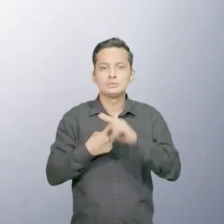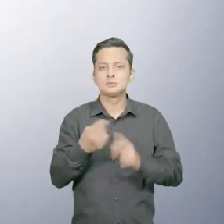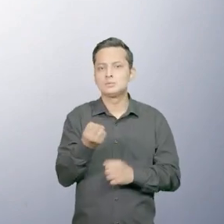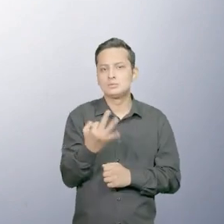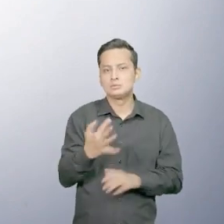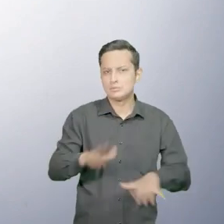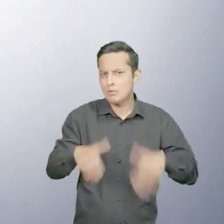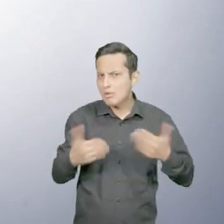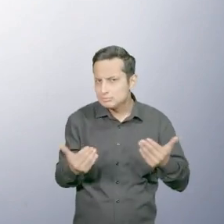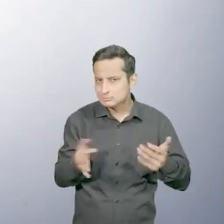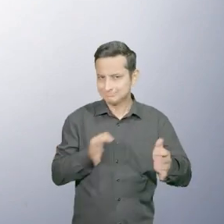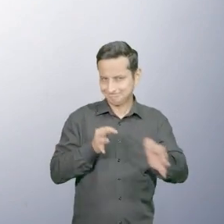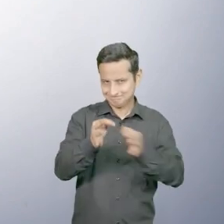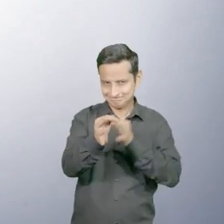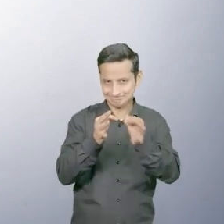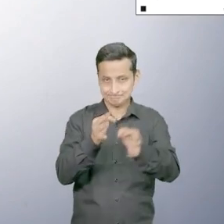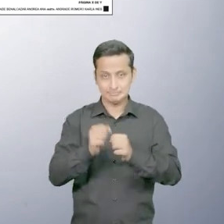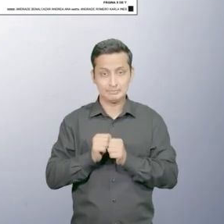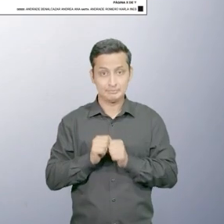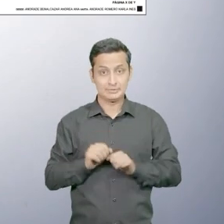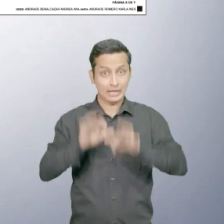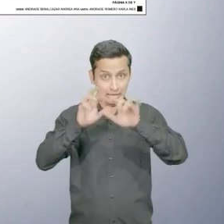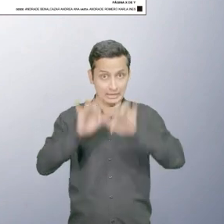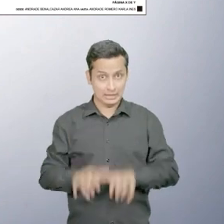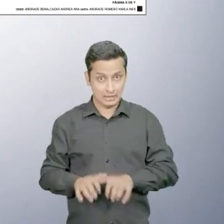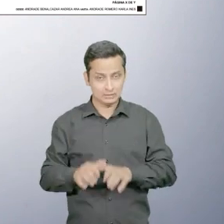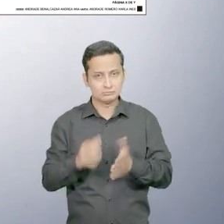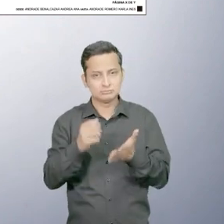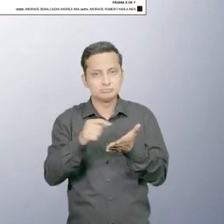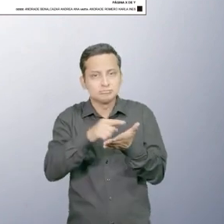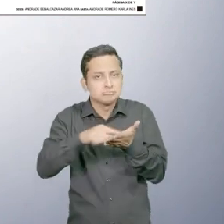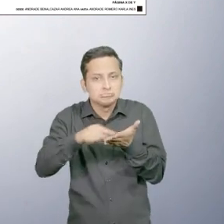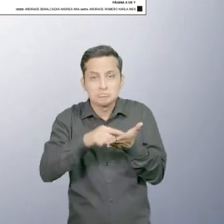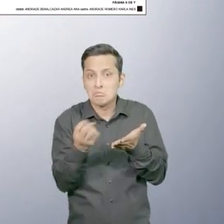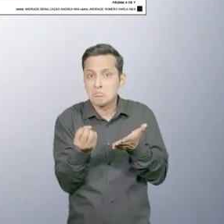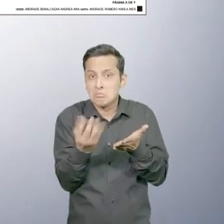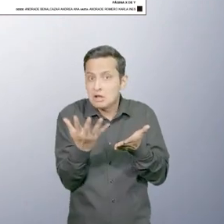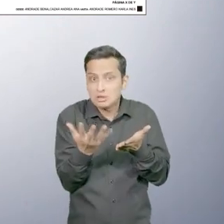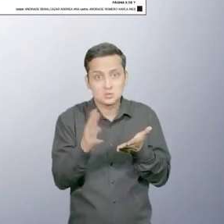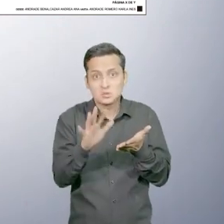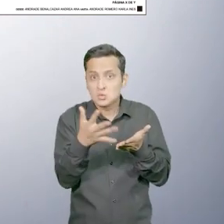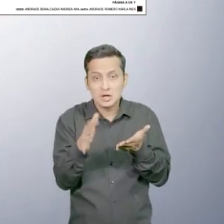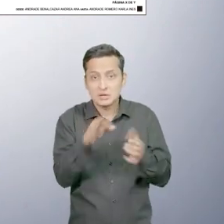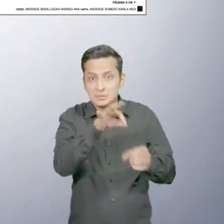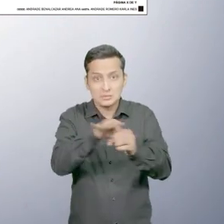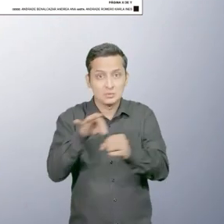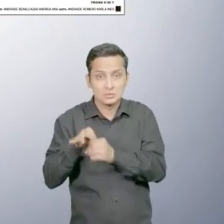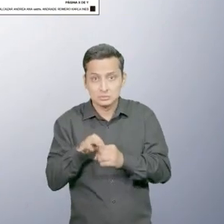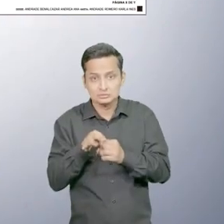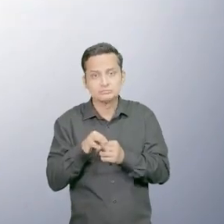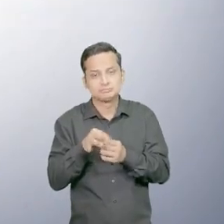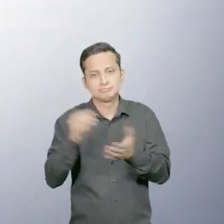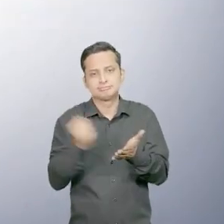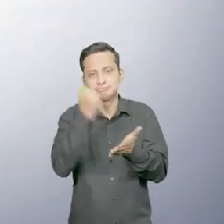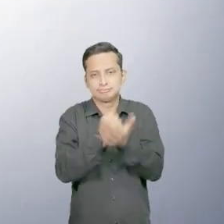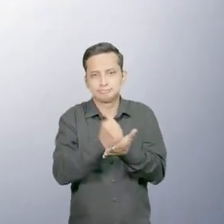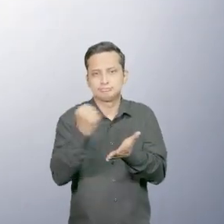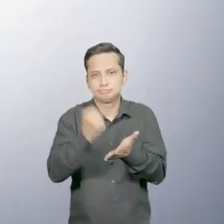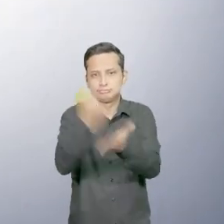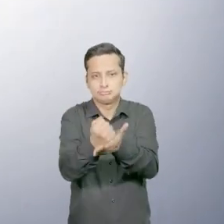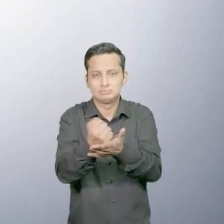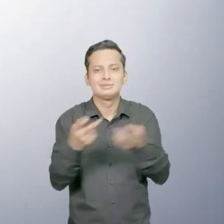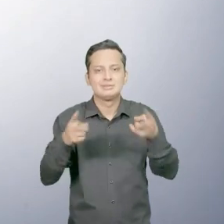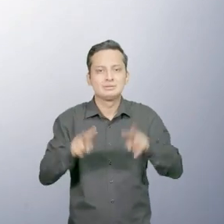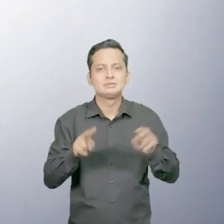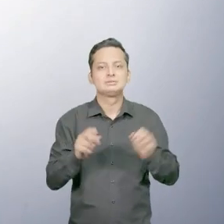el escrutinio es el siguiente. El secretario coloca el sello de en blanco en los espacios vacíos del padrón electoral